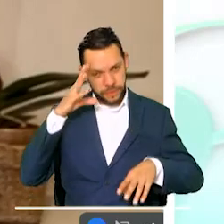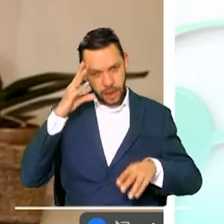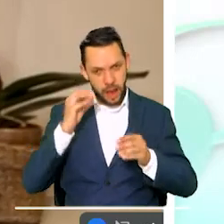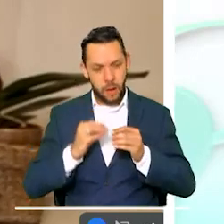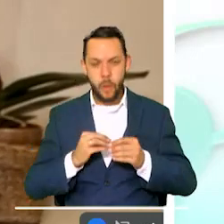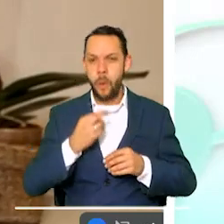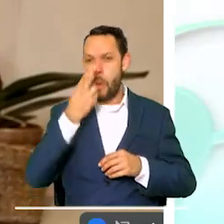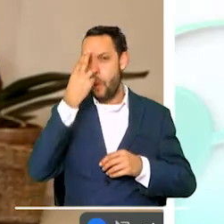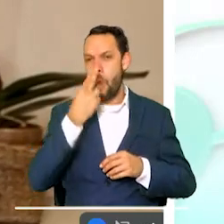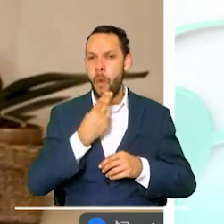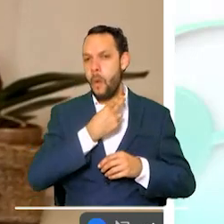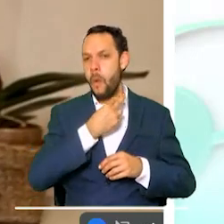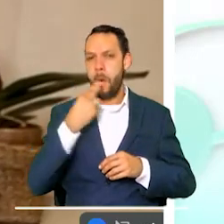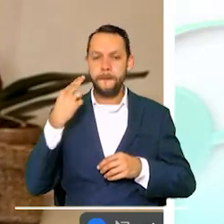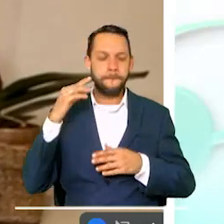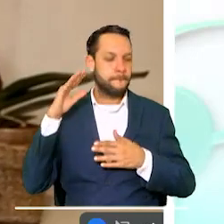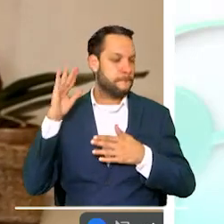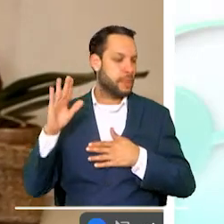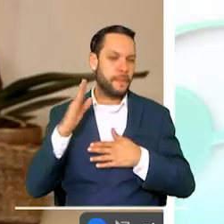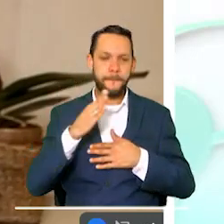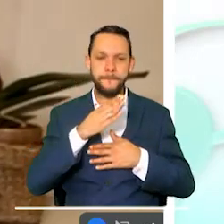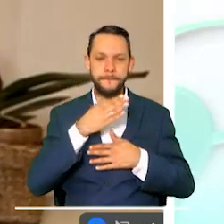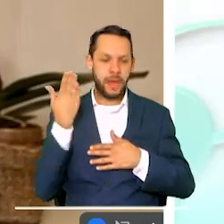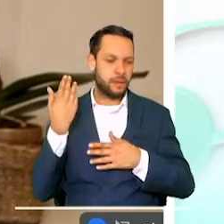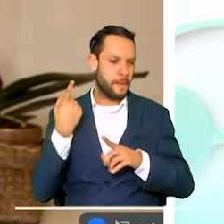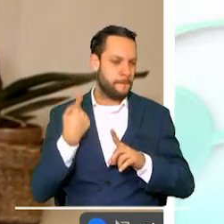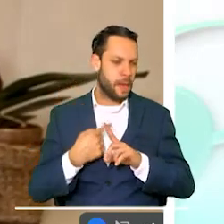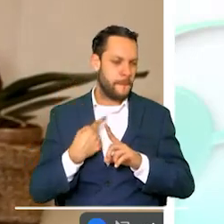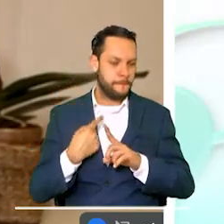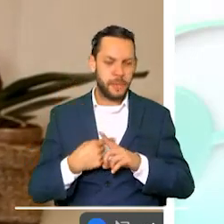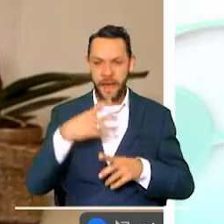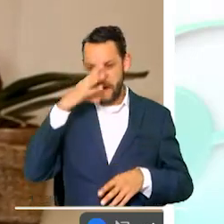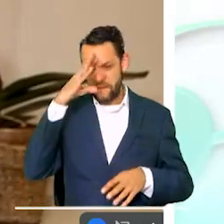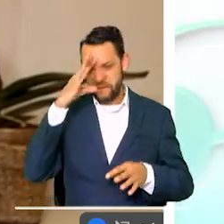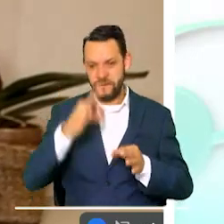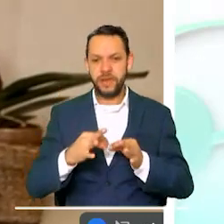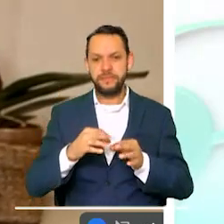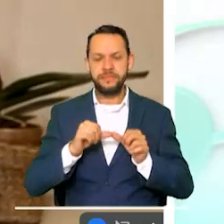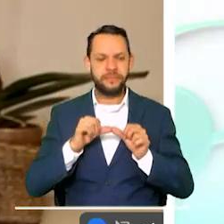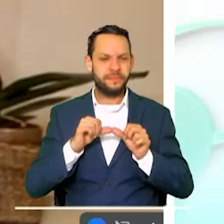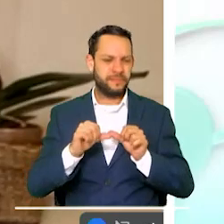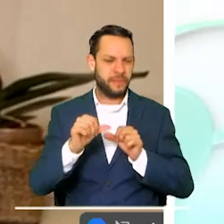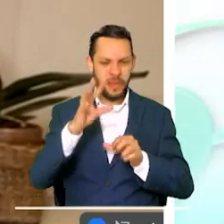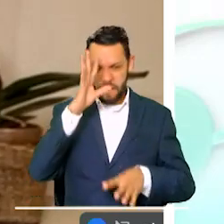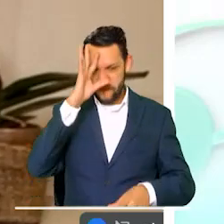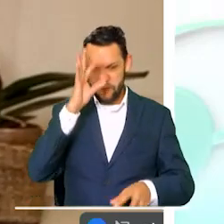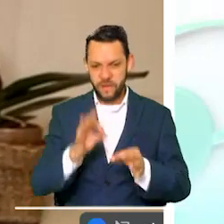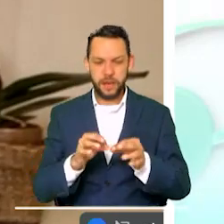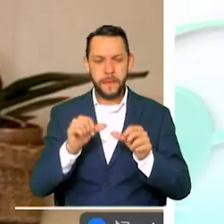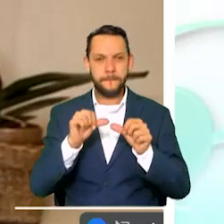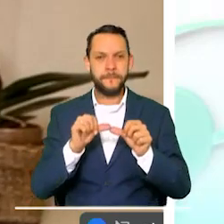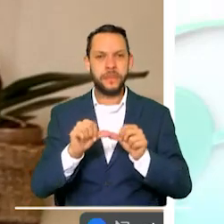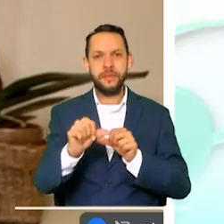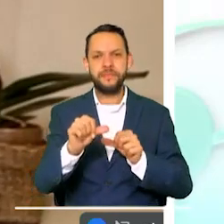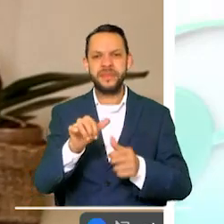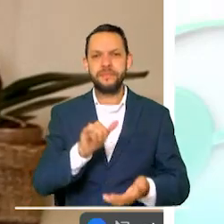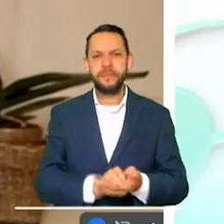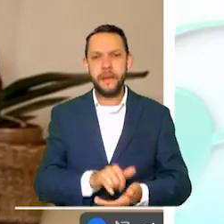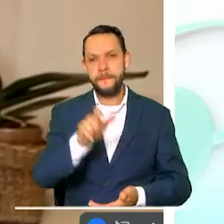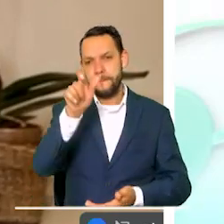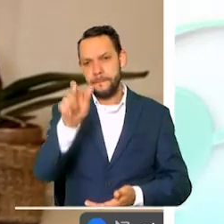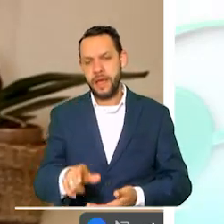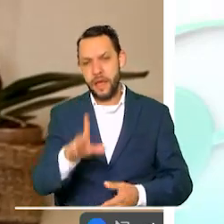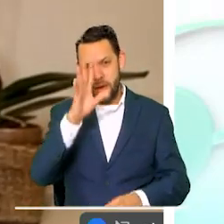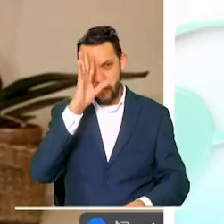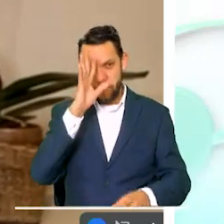conmigo para vivir cada vez con mayor lealtad. La lealtad más importante que podemos tener los seres humanos, y es la lealtad